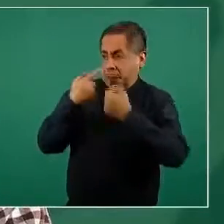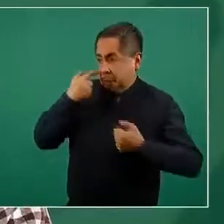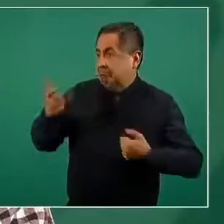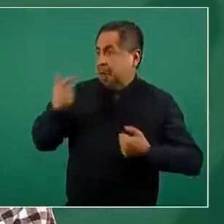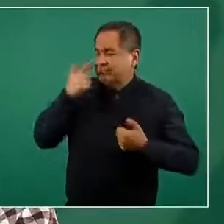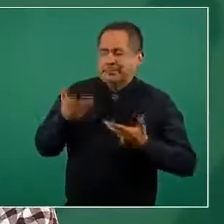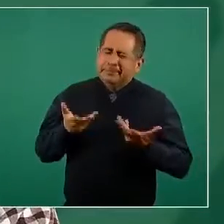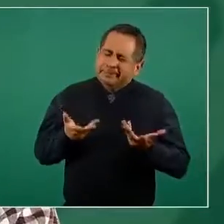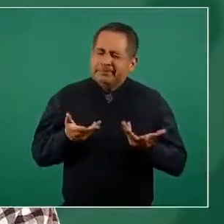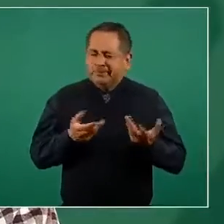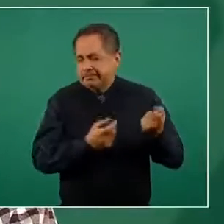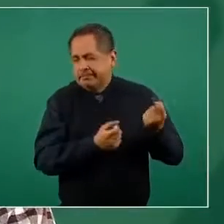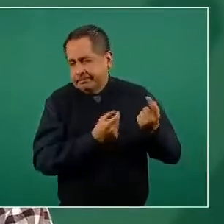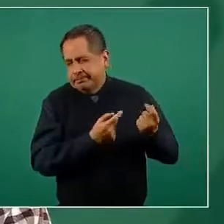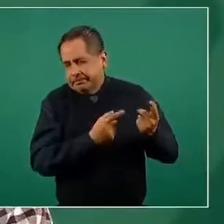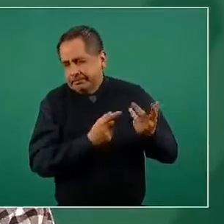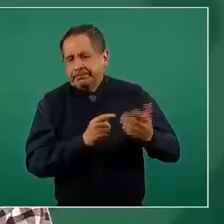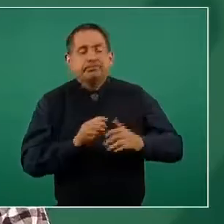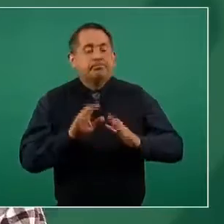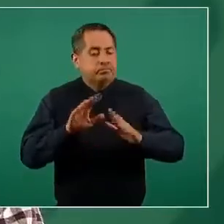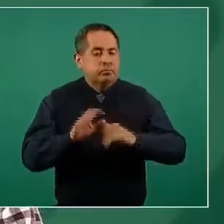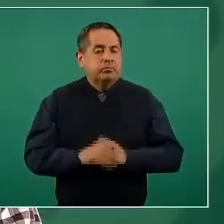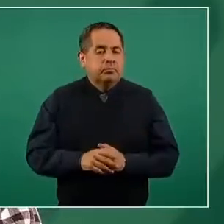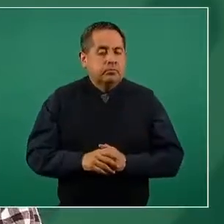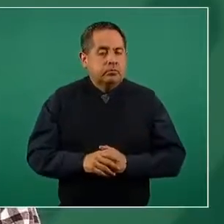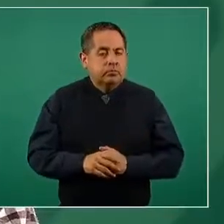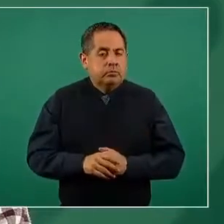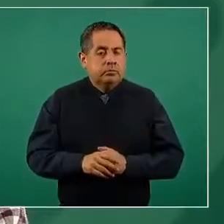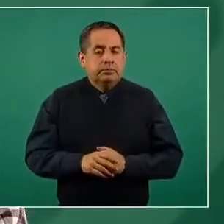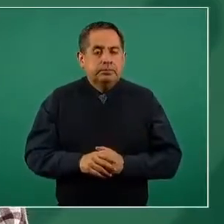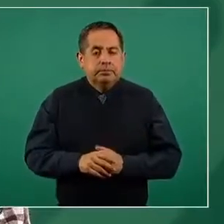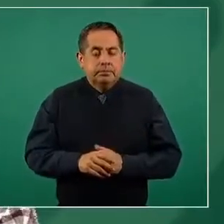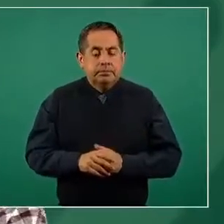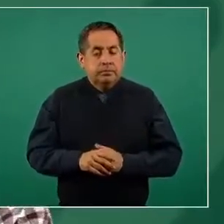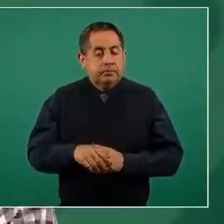alguna cosa así. Como es costumbre en esta